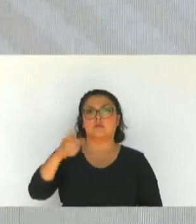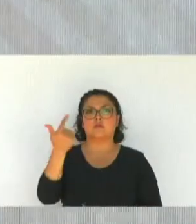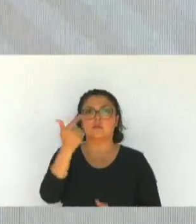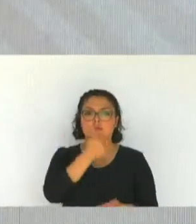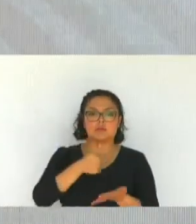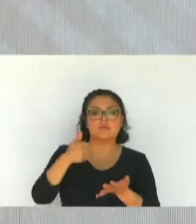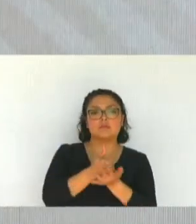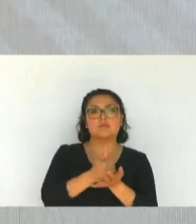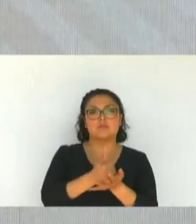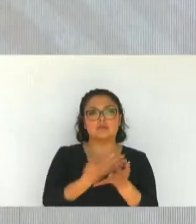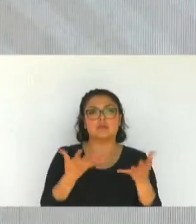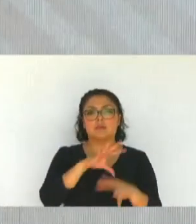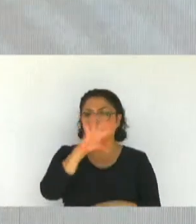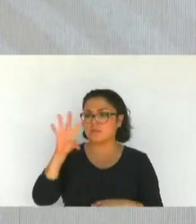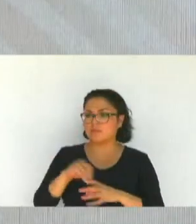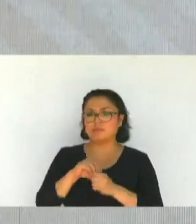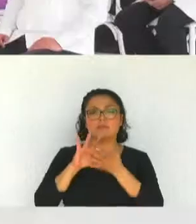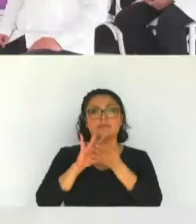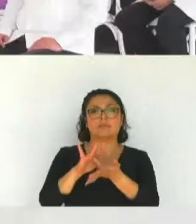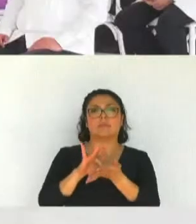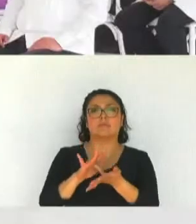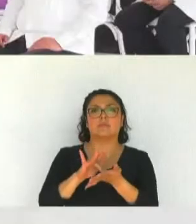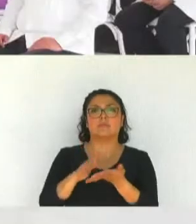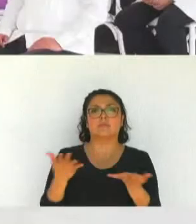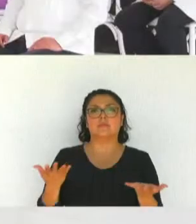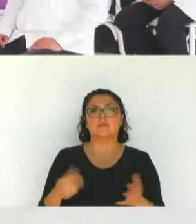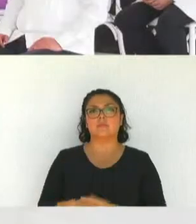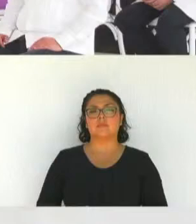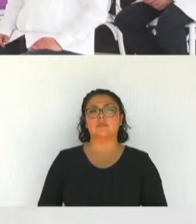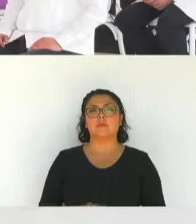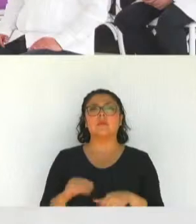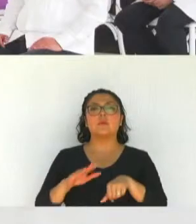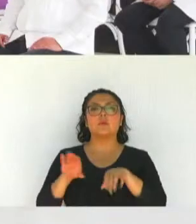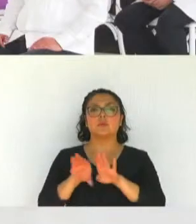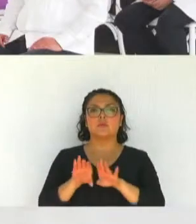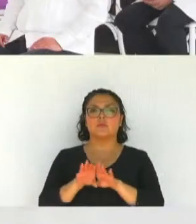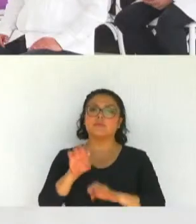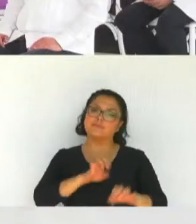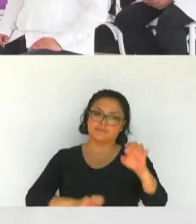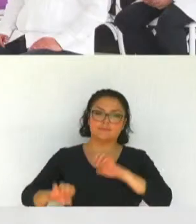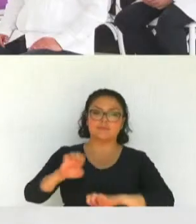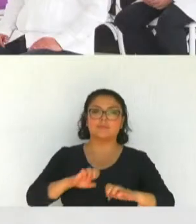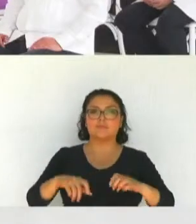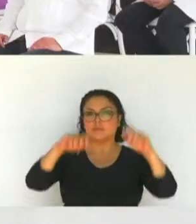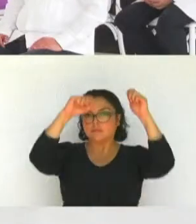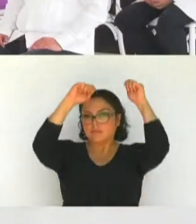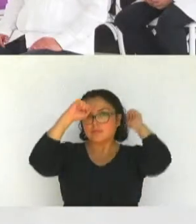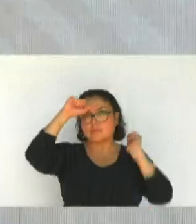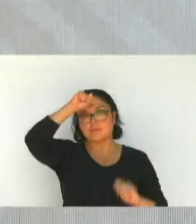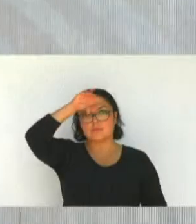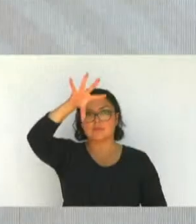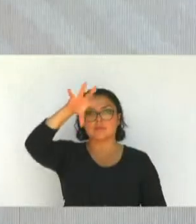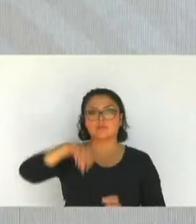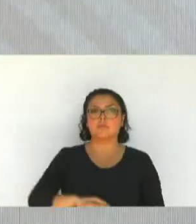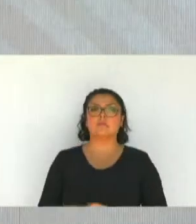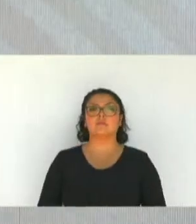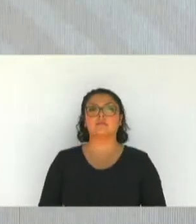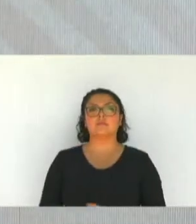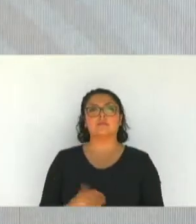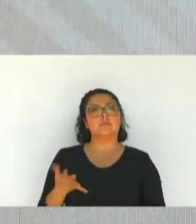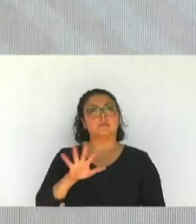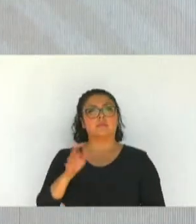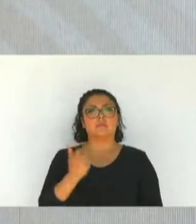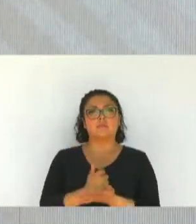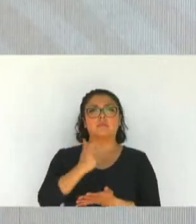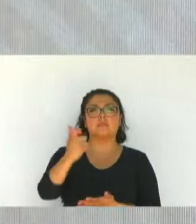cuyo desarrollo ha sido posible a partir de la industria de la minería. El salario promedio de cotización es